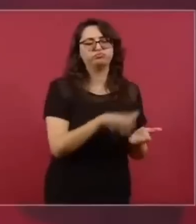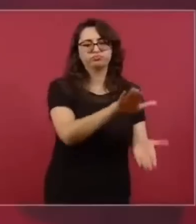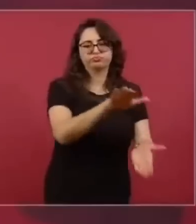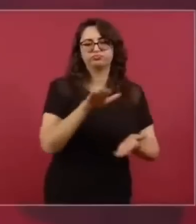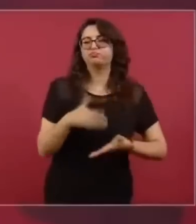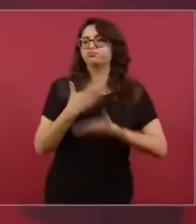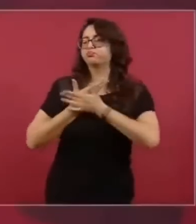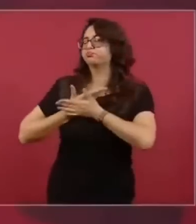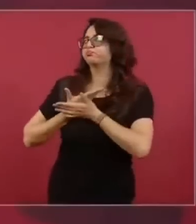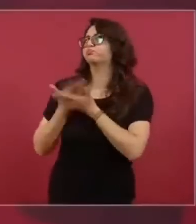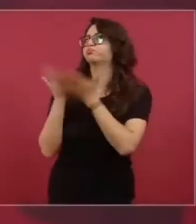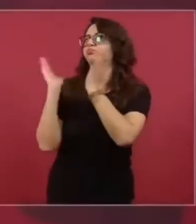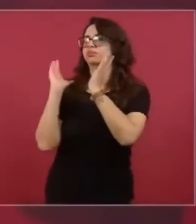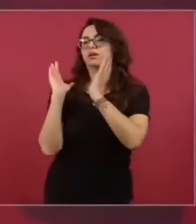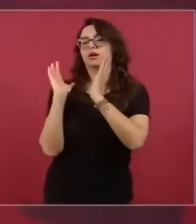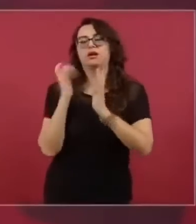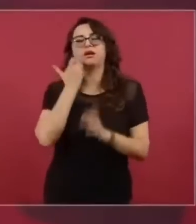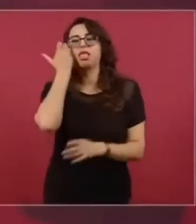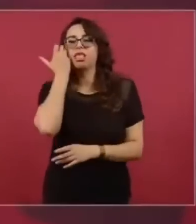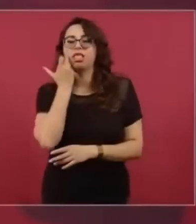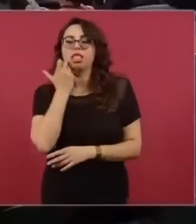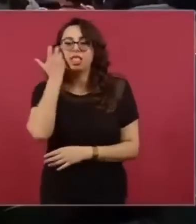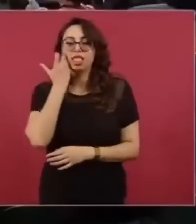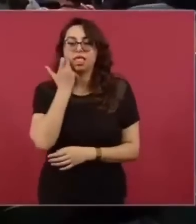Sin licitación.